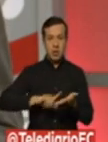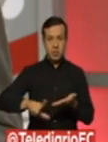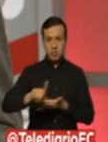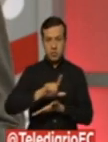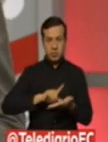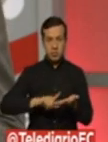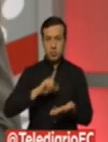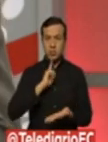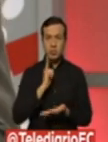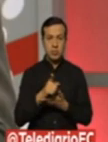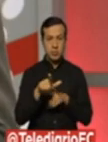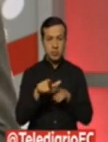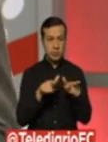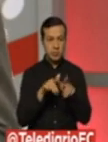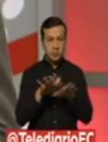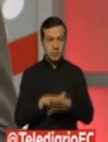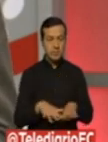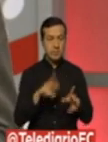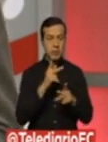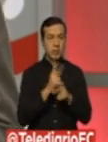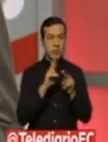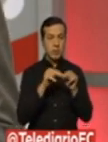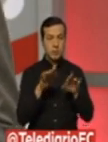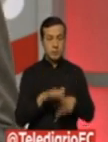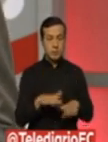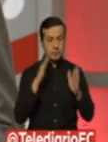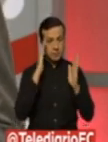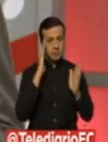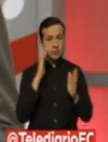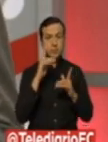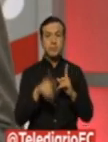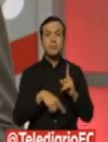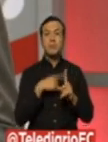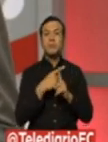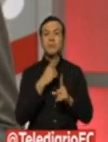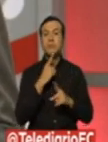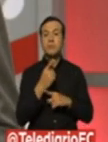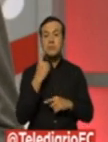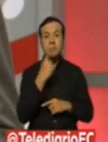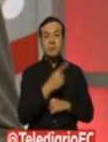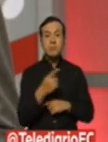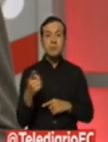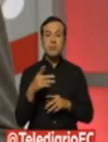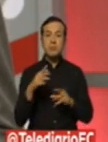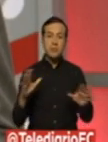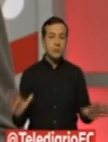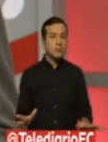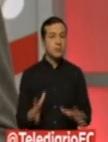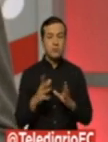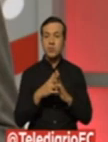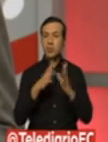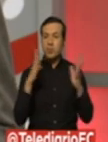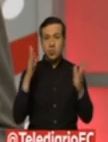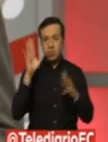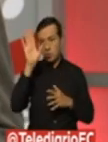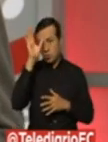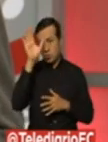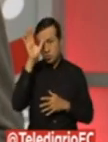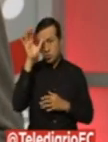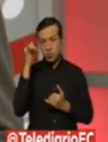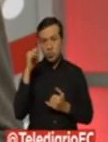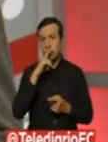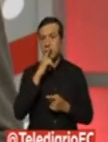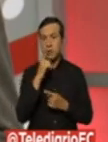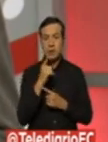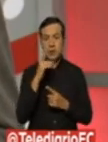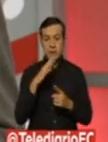de aspectos ambientales sino que además fomenta ha fomentado muchísimo la cultura este momento de